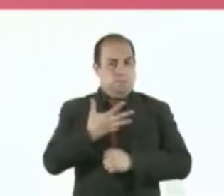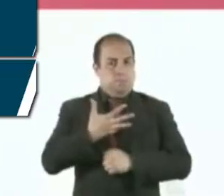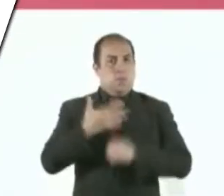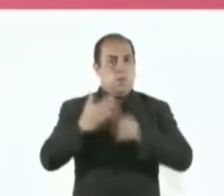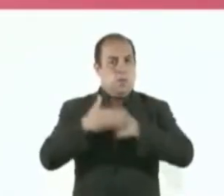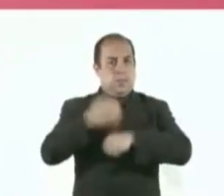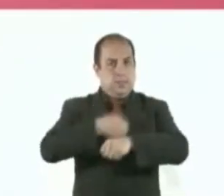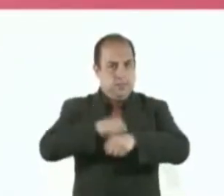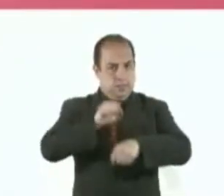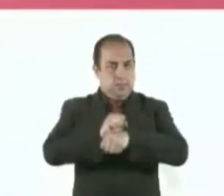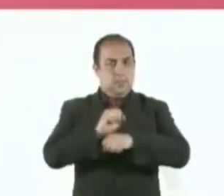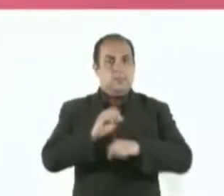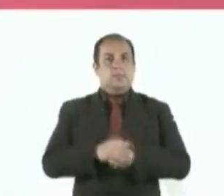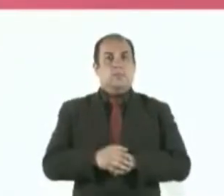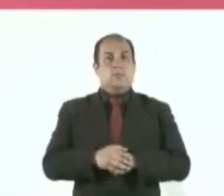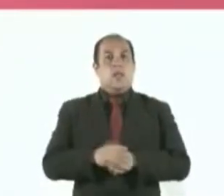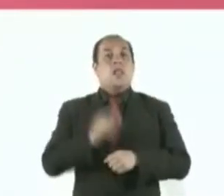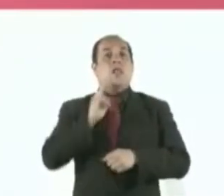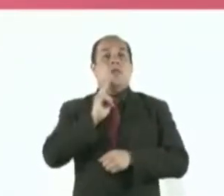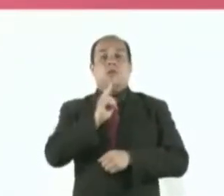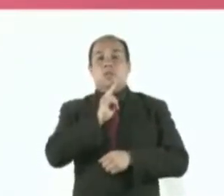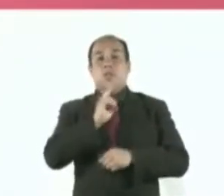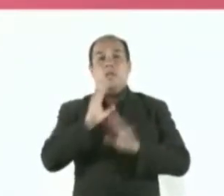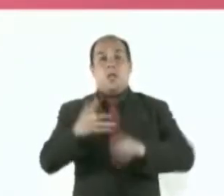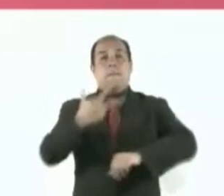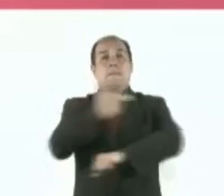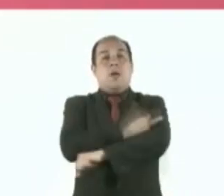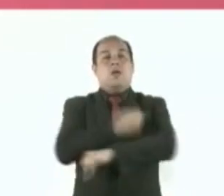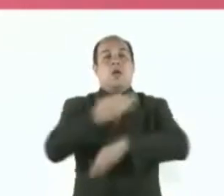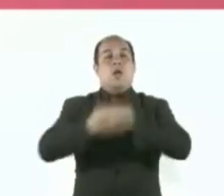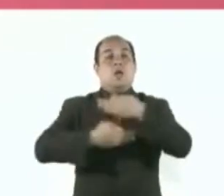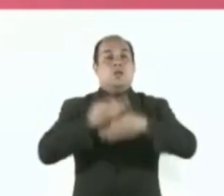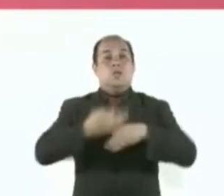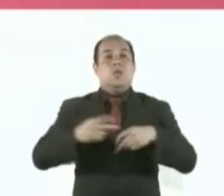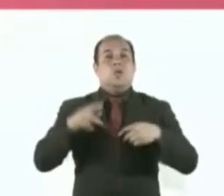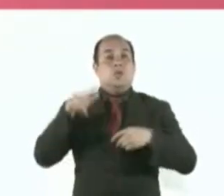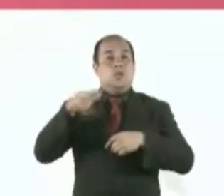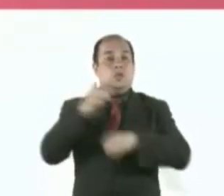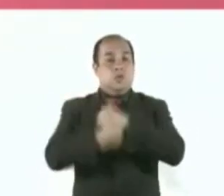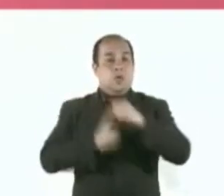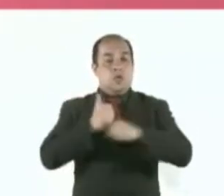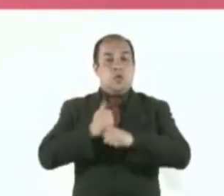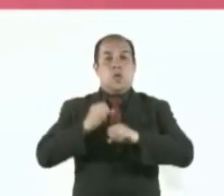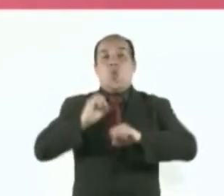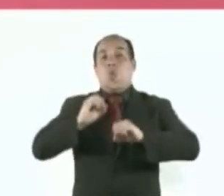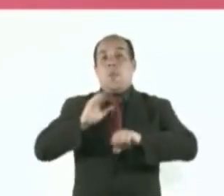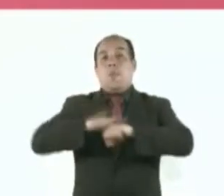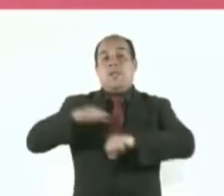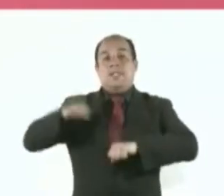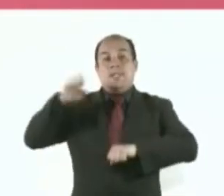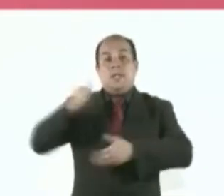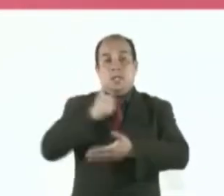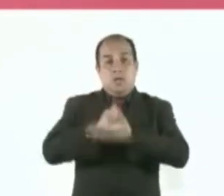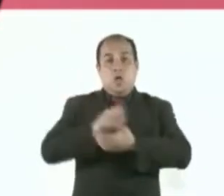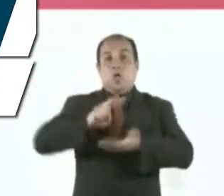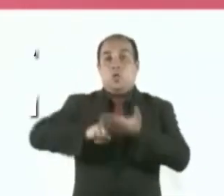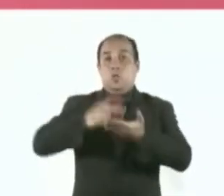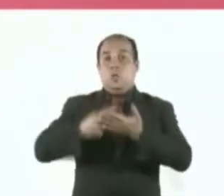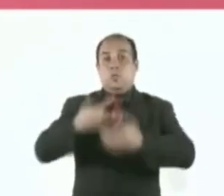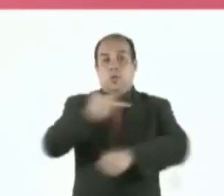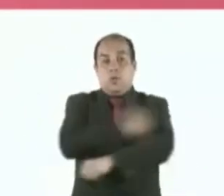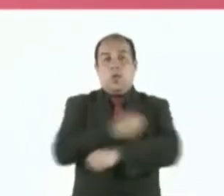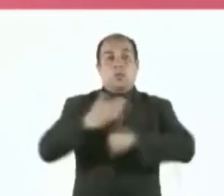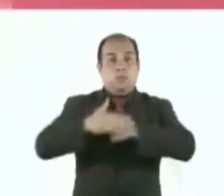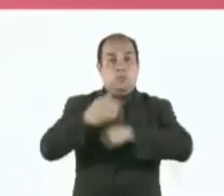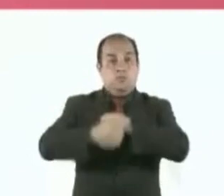La próxima semana, la buena noticia es que ya vacunamos a todos los de 18 años y más en la ciudad con sus dos vacunas. La